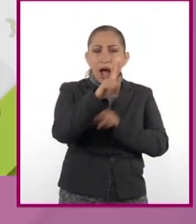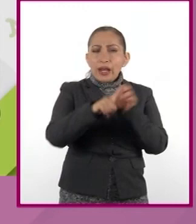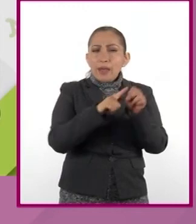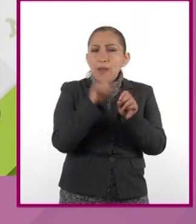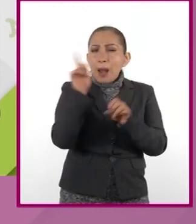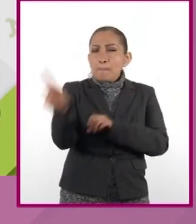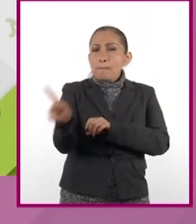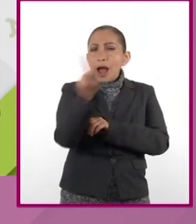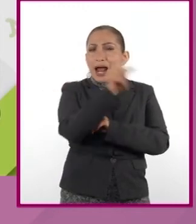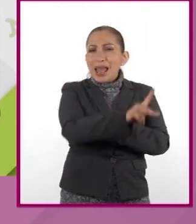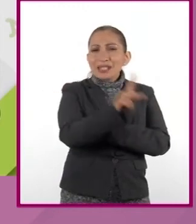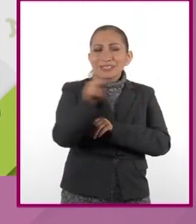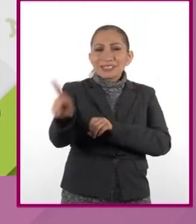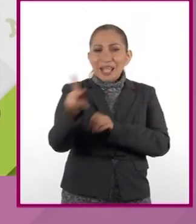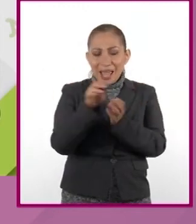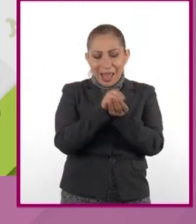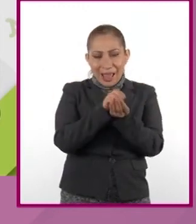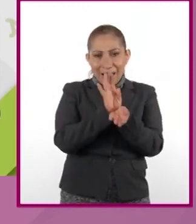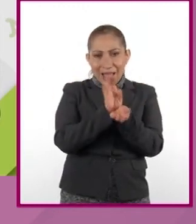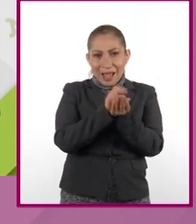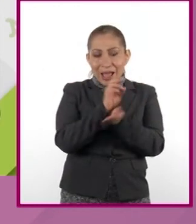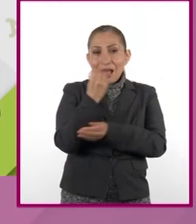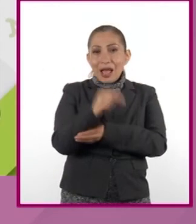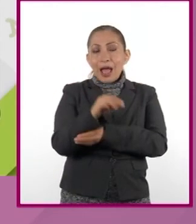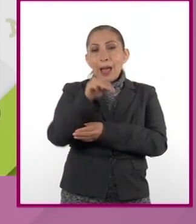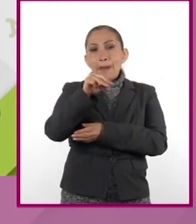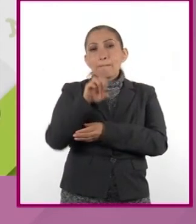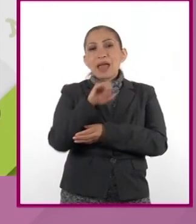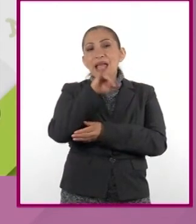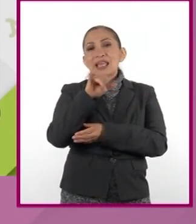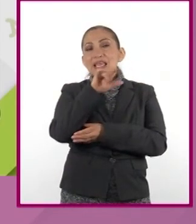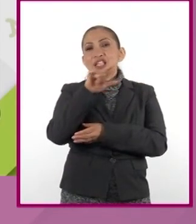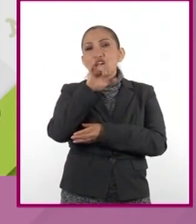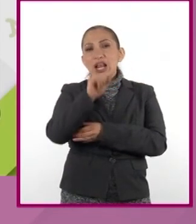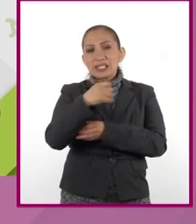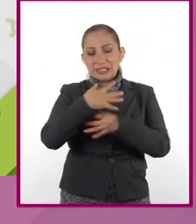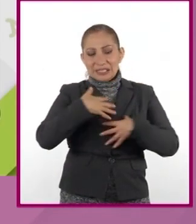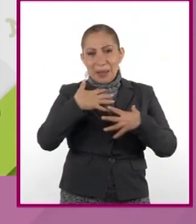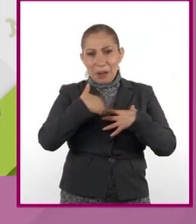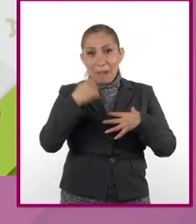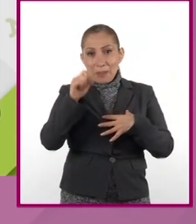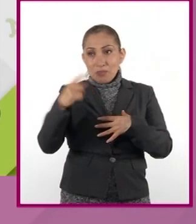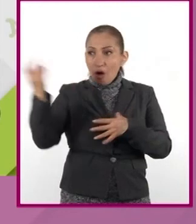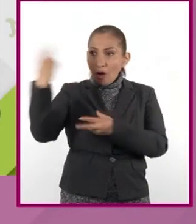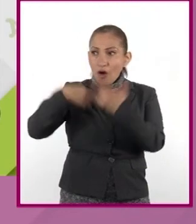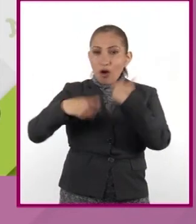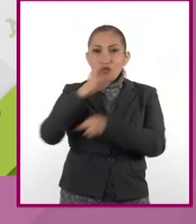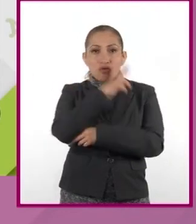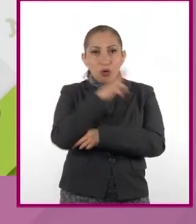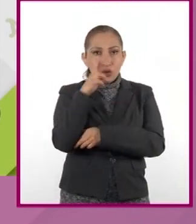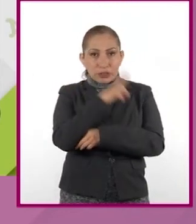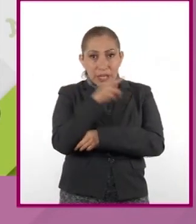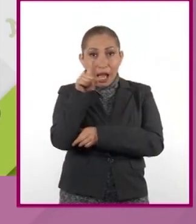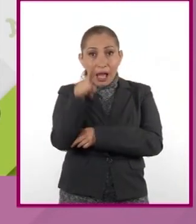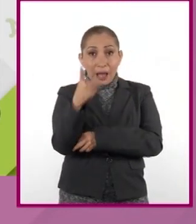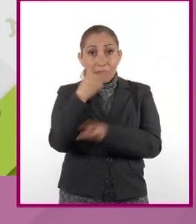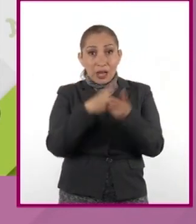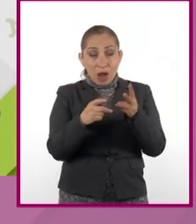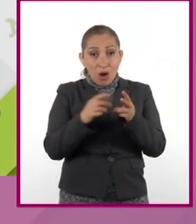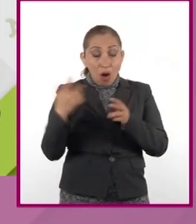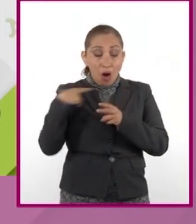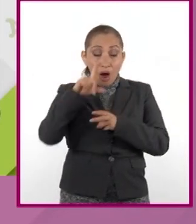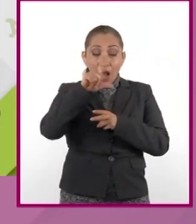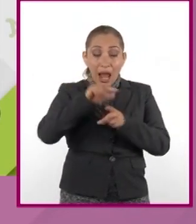organismos parecidos a las almejas llamadas mejillones cebra, que son nativas de Rusia. Entraron a los grandes lagos